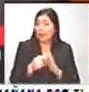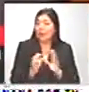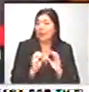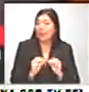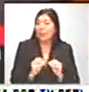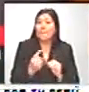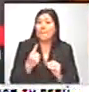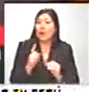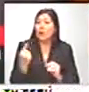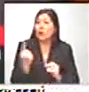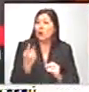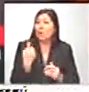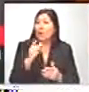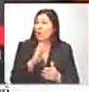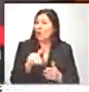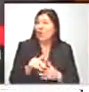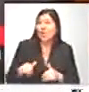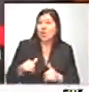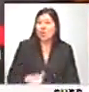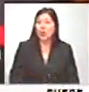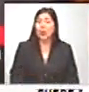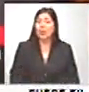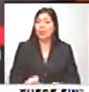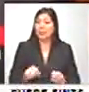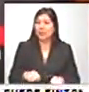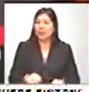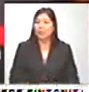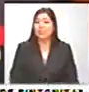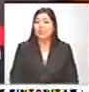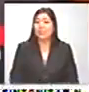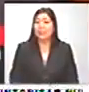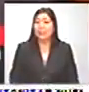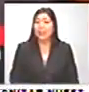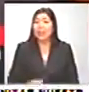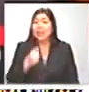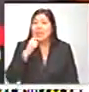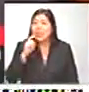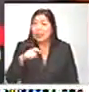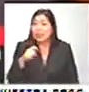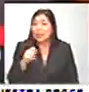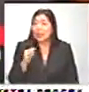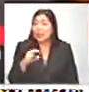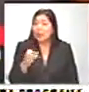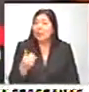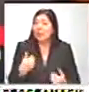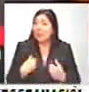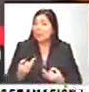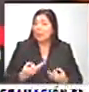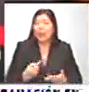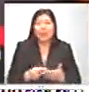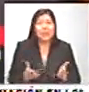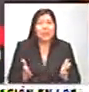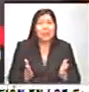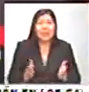primar para absolutamente para todos. Si existe la necesidad de que Indecopi tenga presupuesto, es una